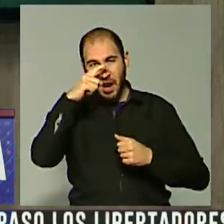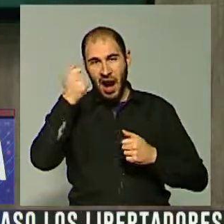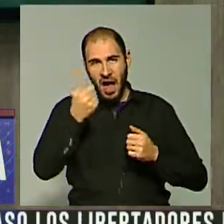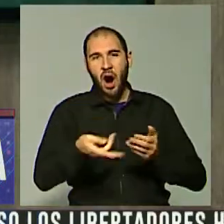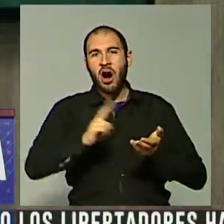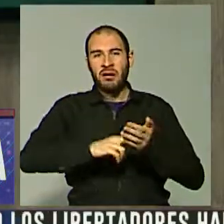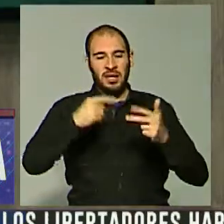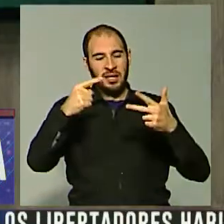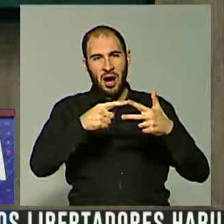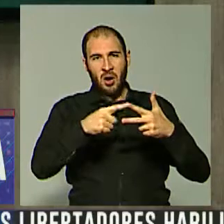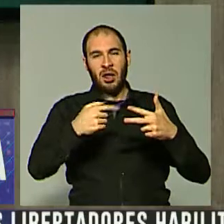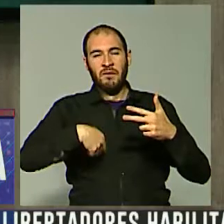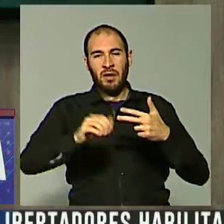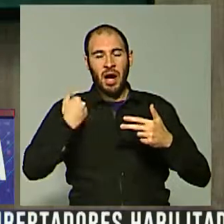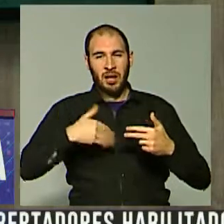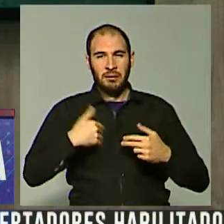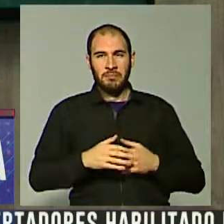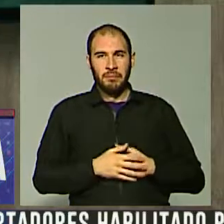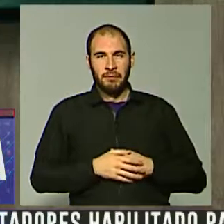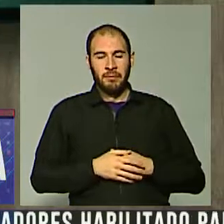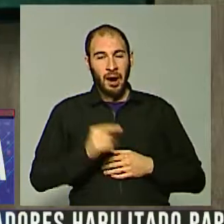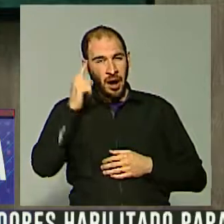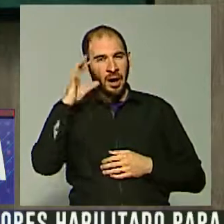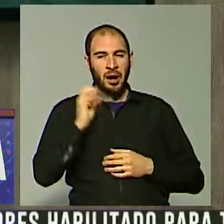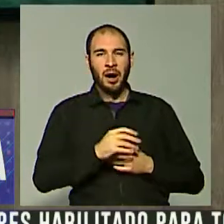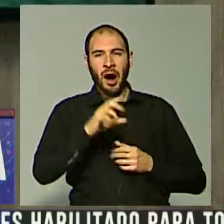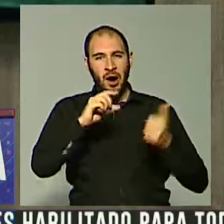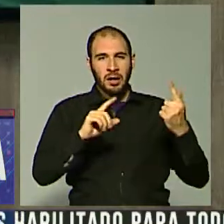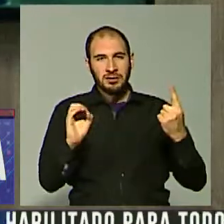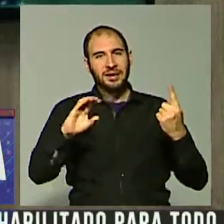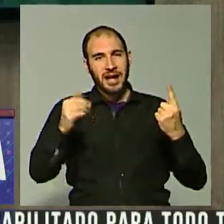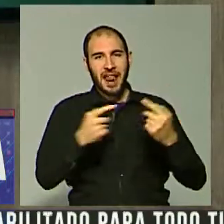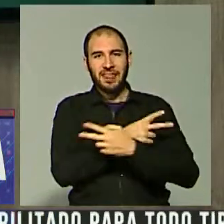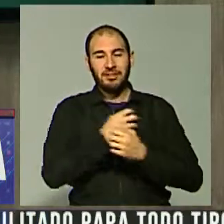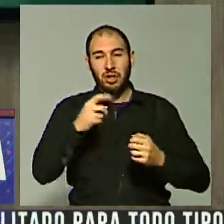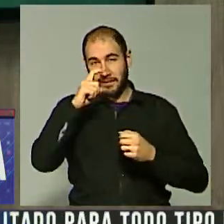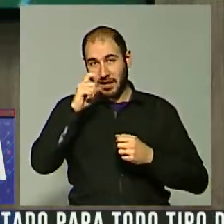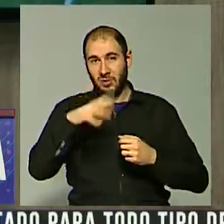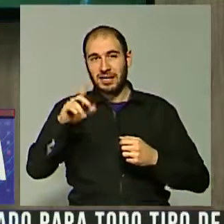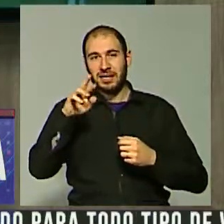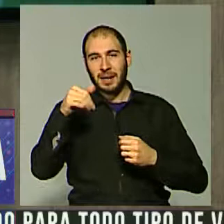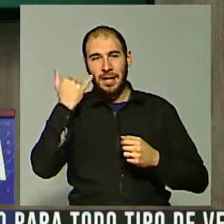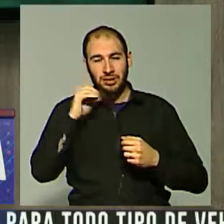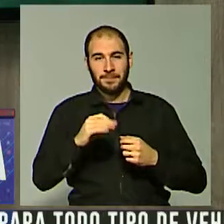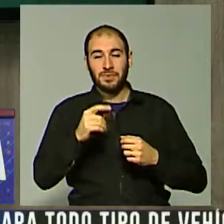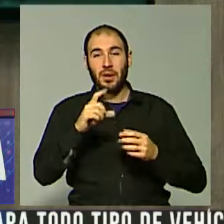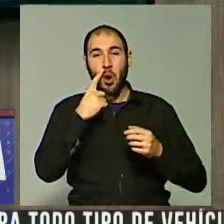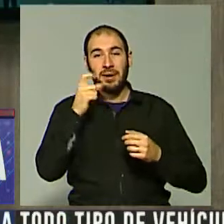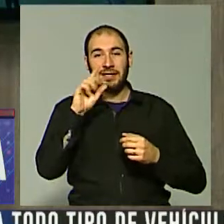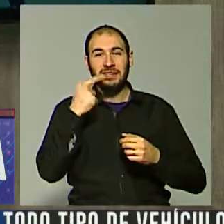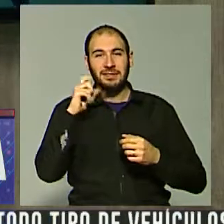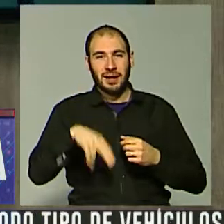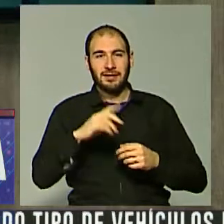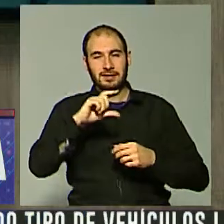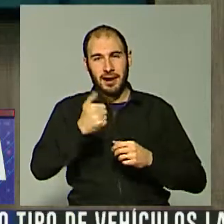a la segunda categoría del fútbol argentino. Lo recordamos, ganó 1-0 con Defensores de Belgrano de Villa Ramallo. El gol lo hizo Cristian Lama,